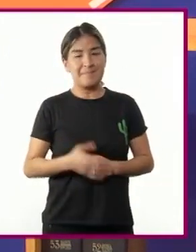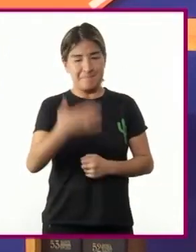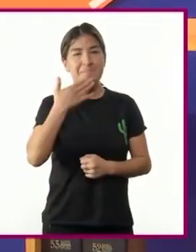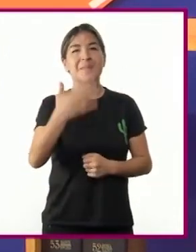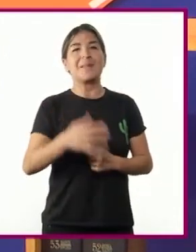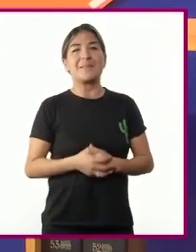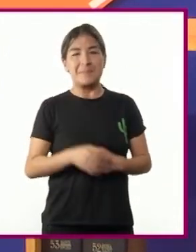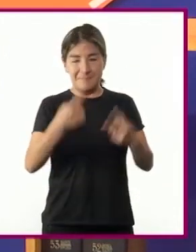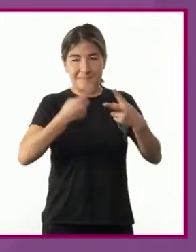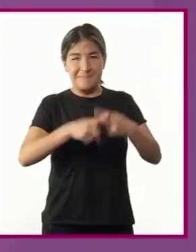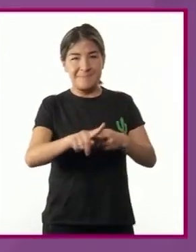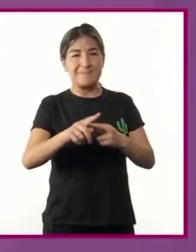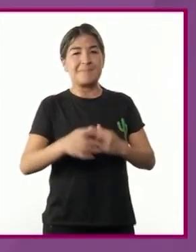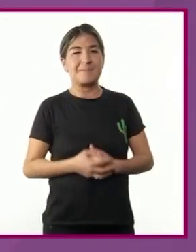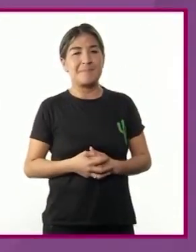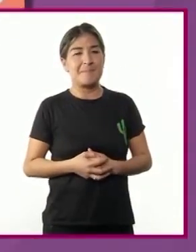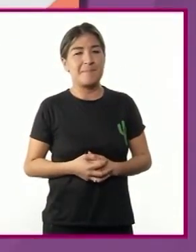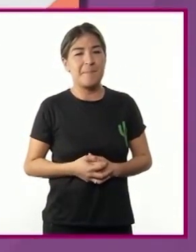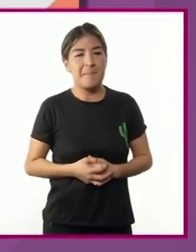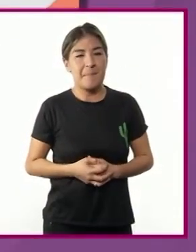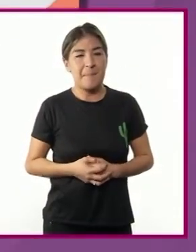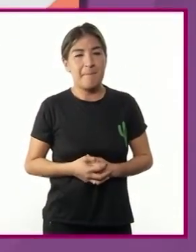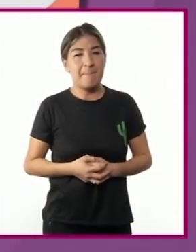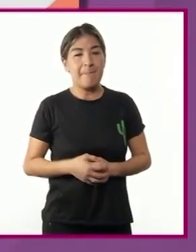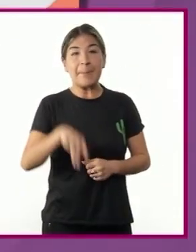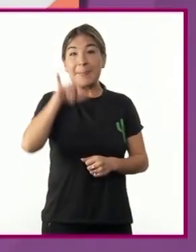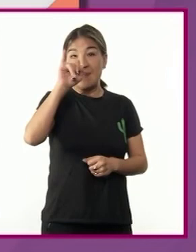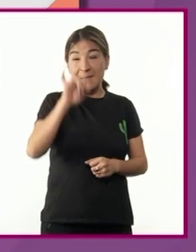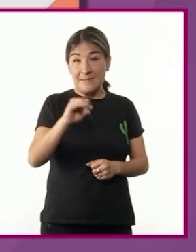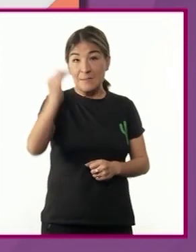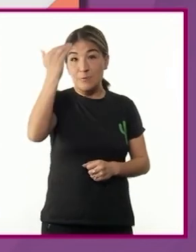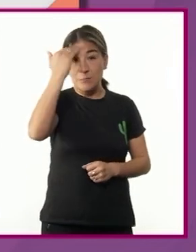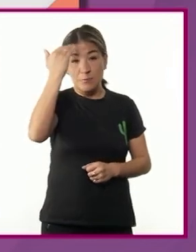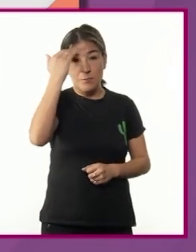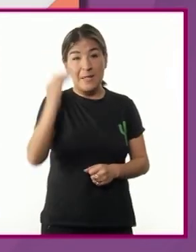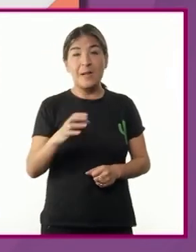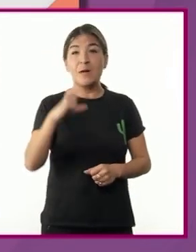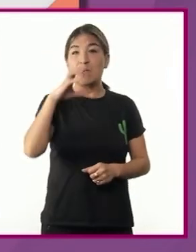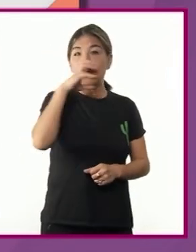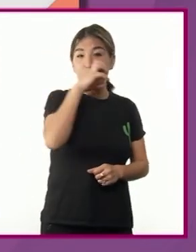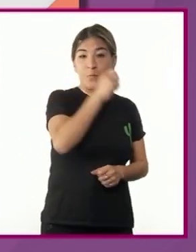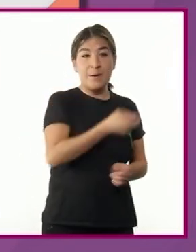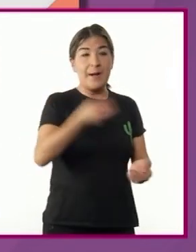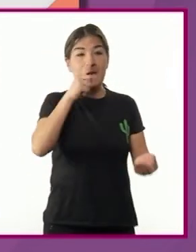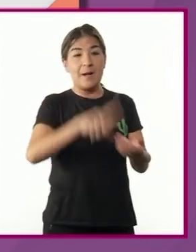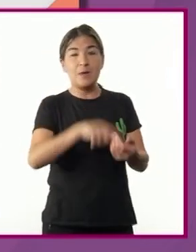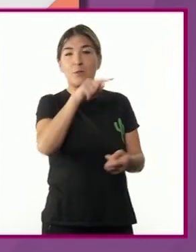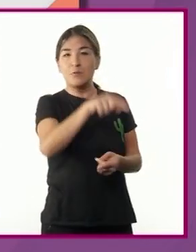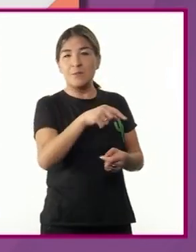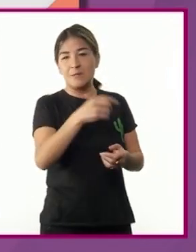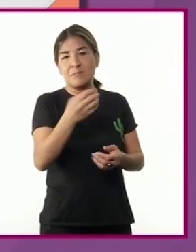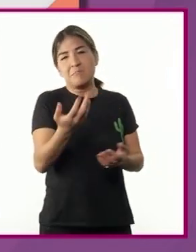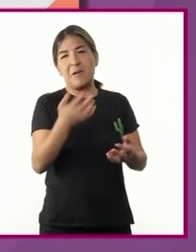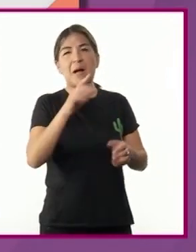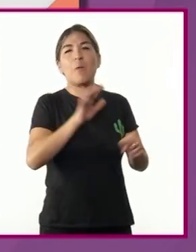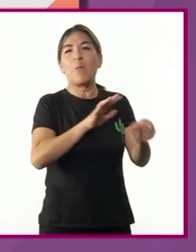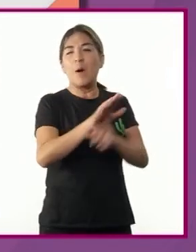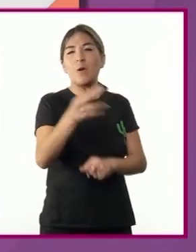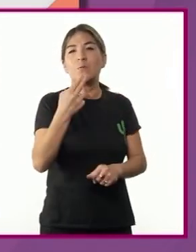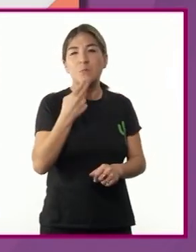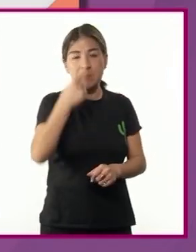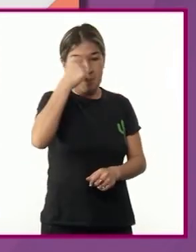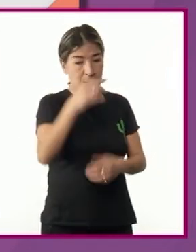bien, comencemos. Si se conoce el calor dado por una sustancia utilizada